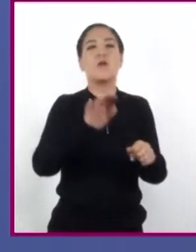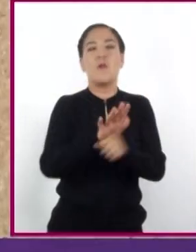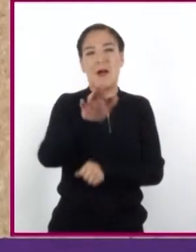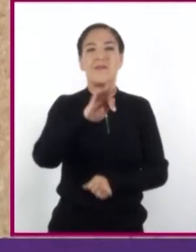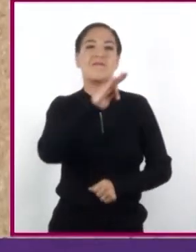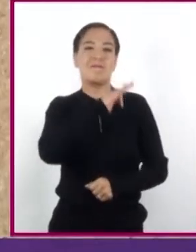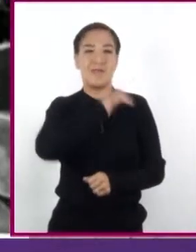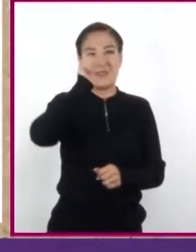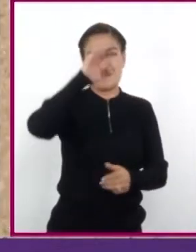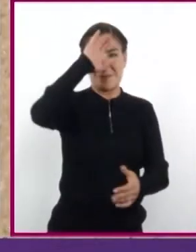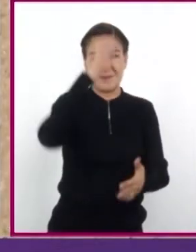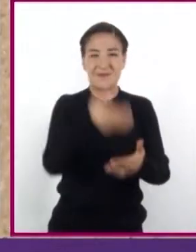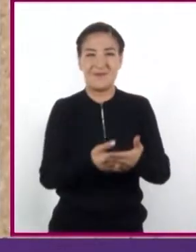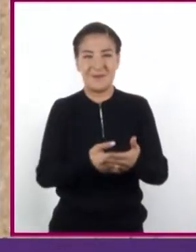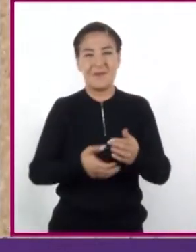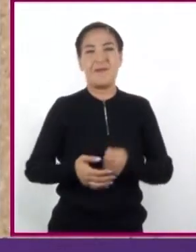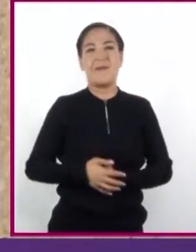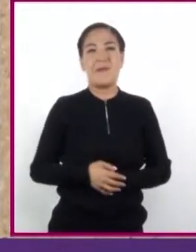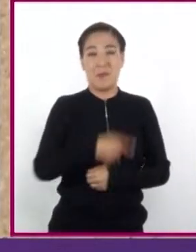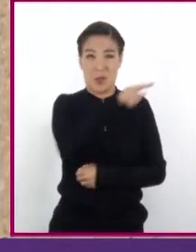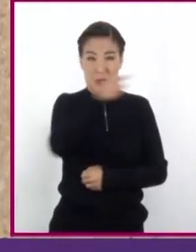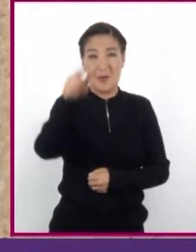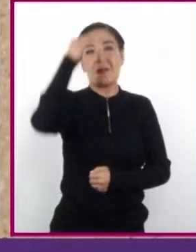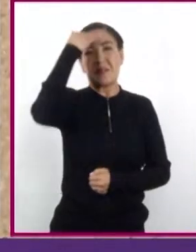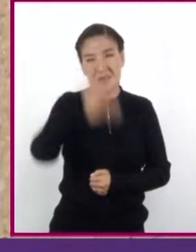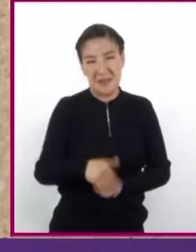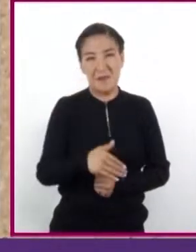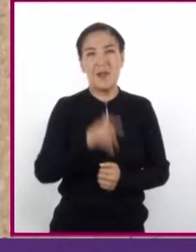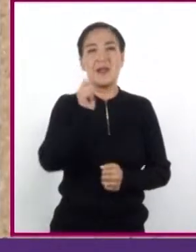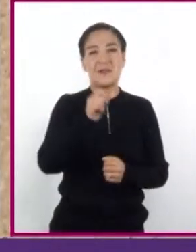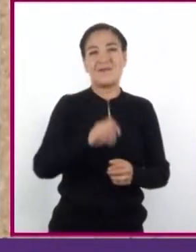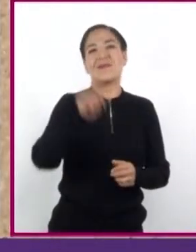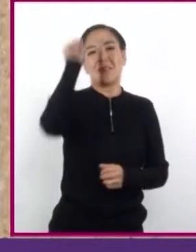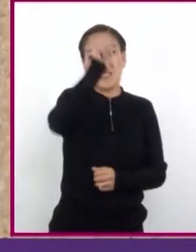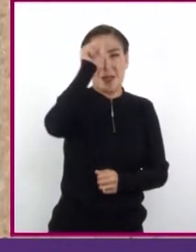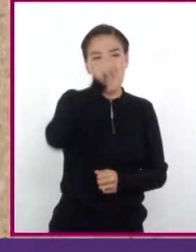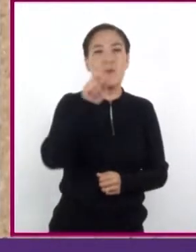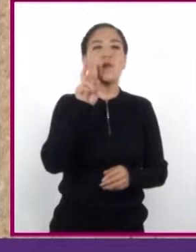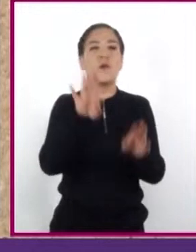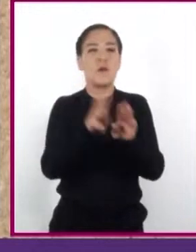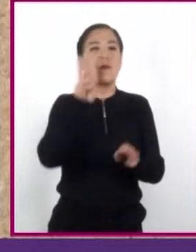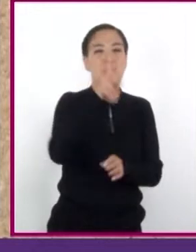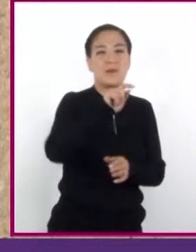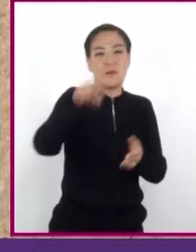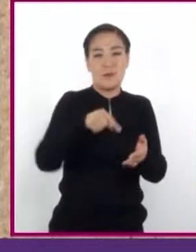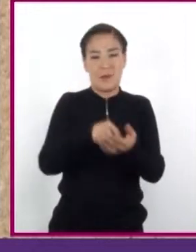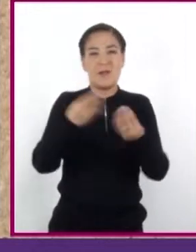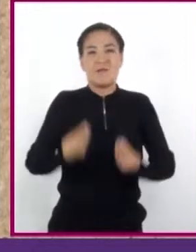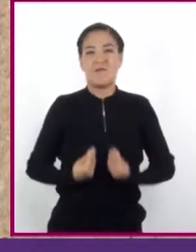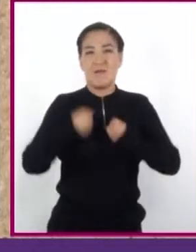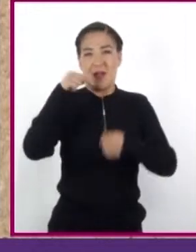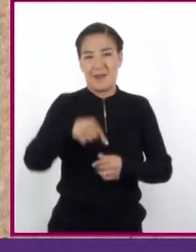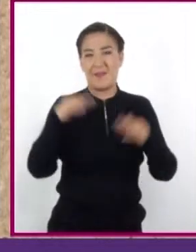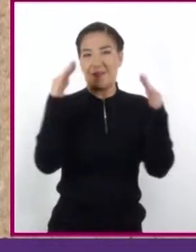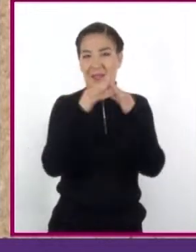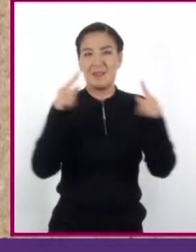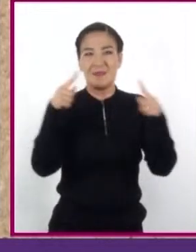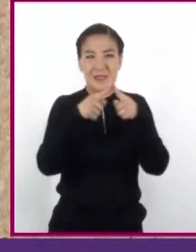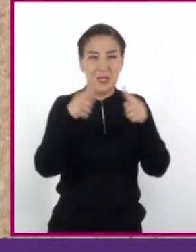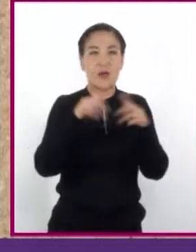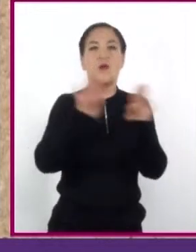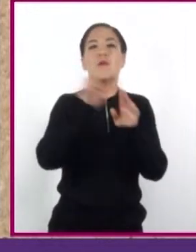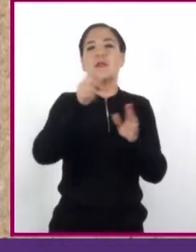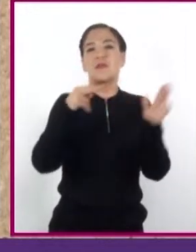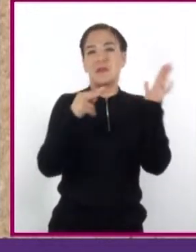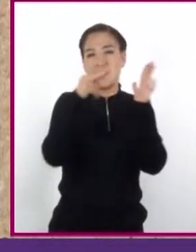católica. Como sabrán, los sacerdotes regulares habitaban en conventos y seguían la regla o norma